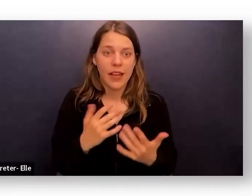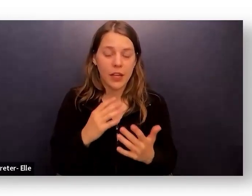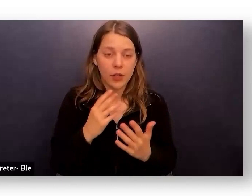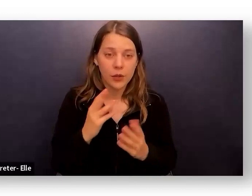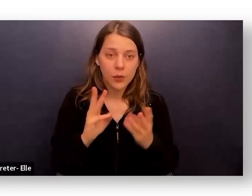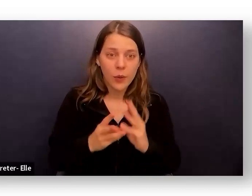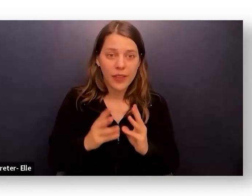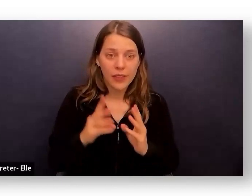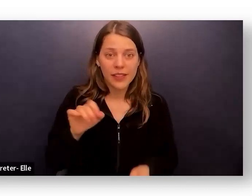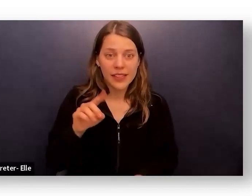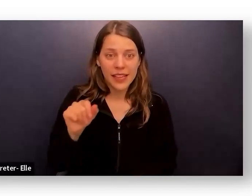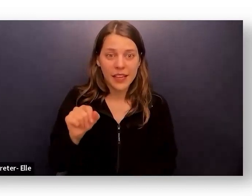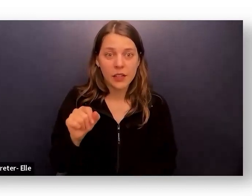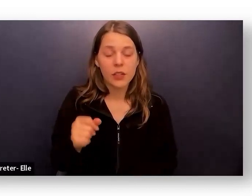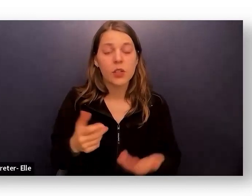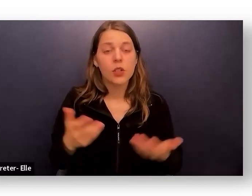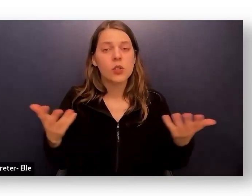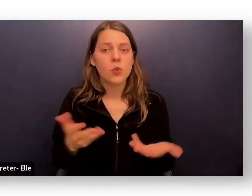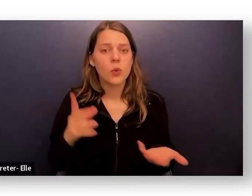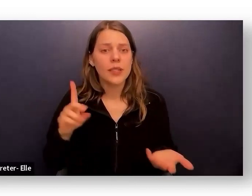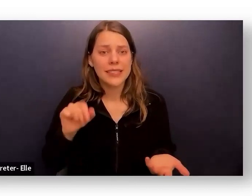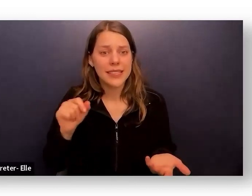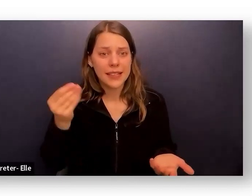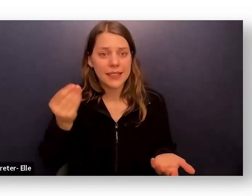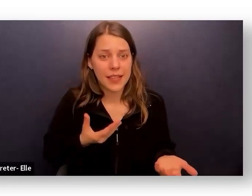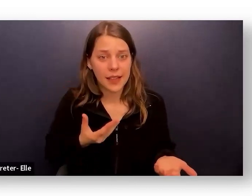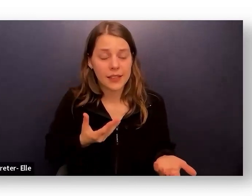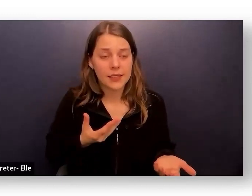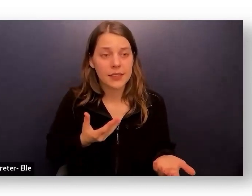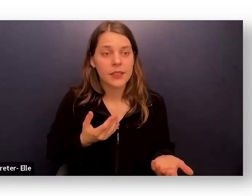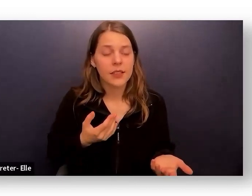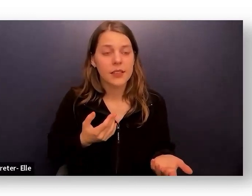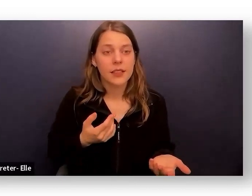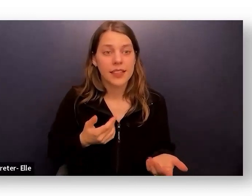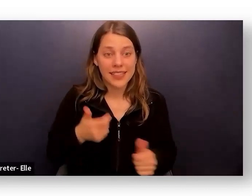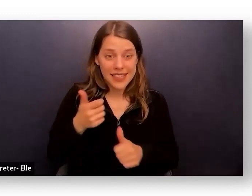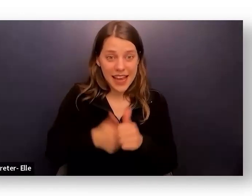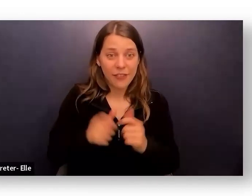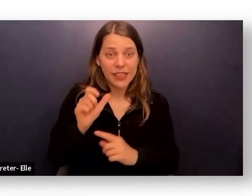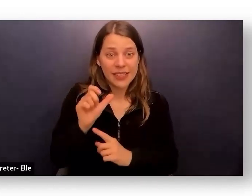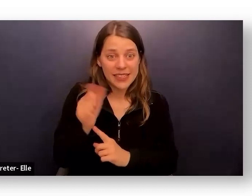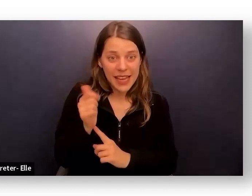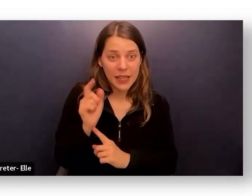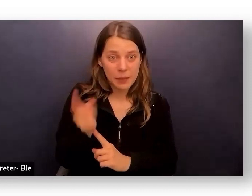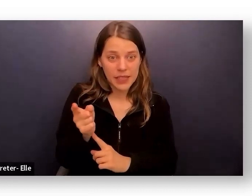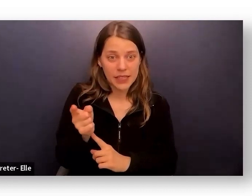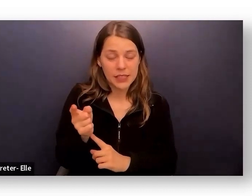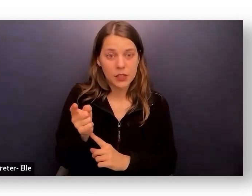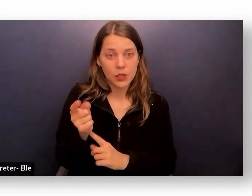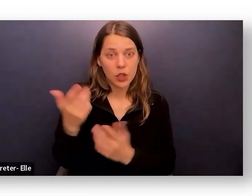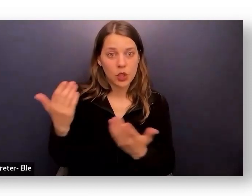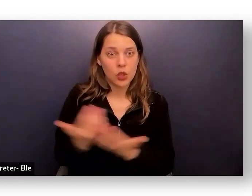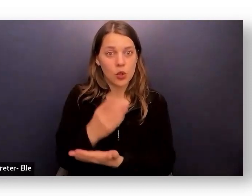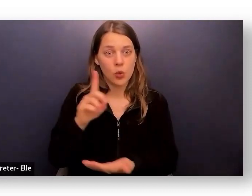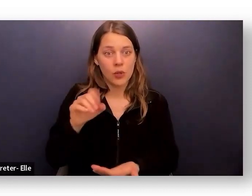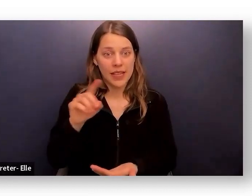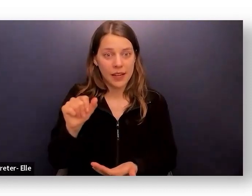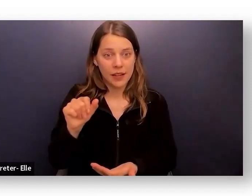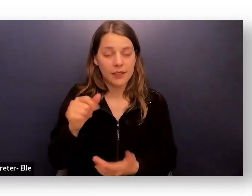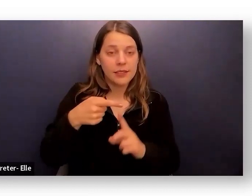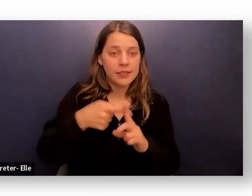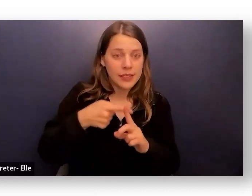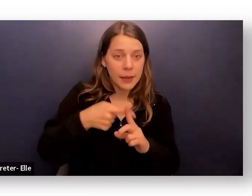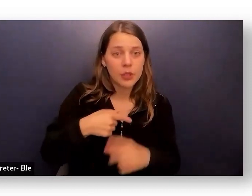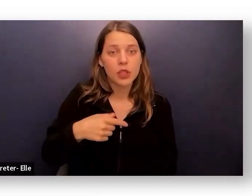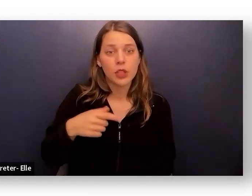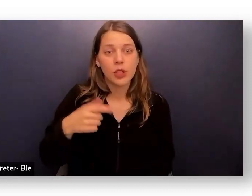los incendios, datos de los incendios. Entonces, ¿qué tipo de información nos da? Entonces, nos da la información cada 10